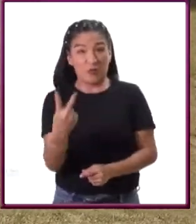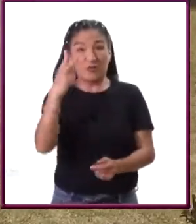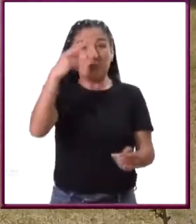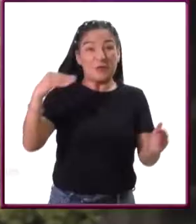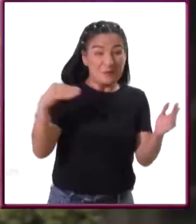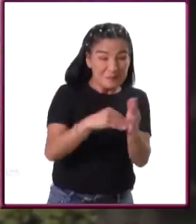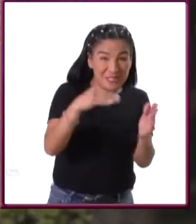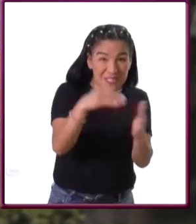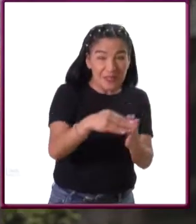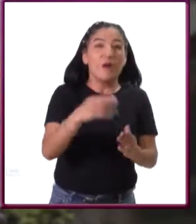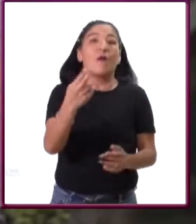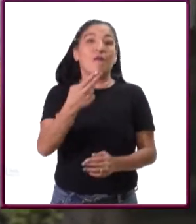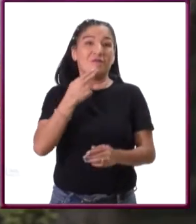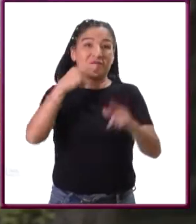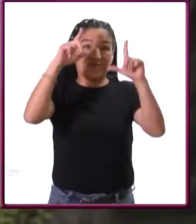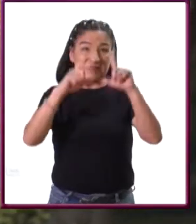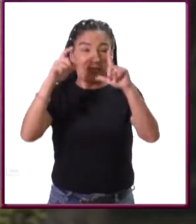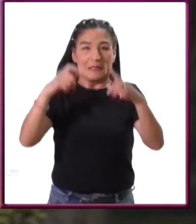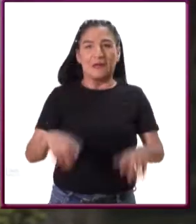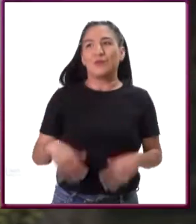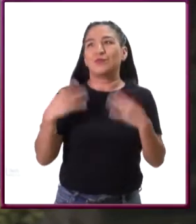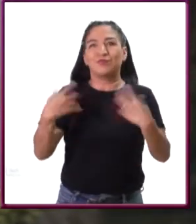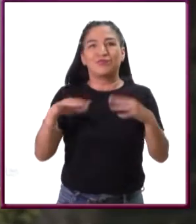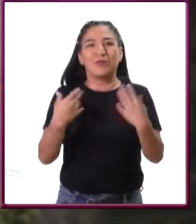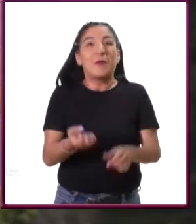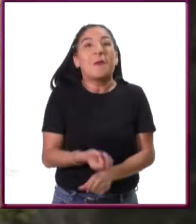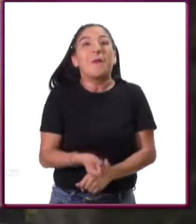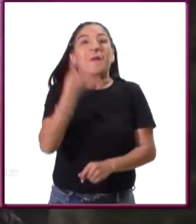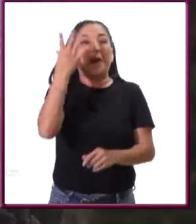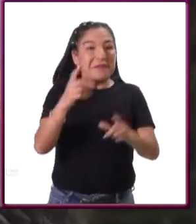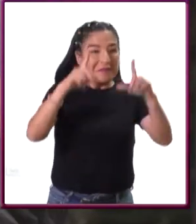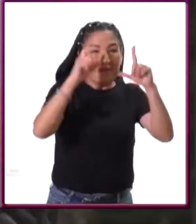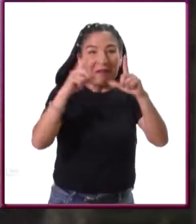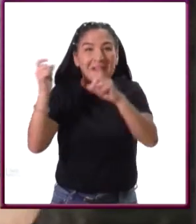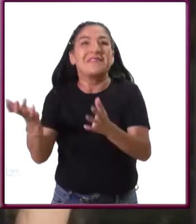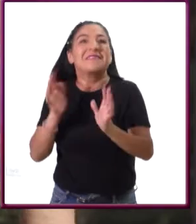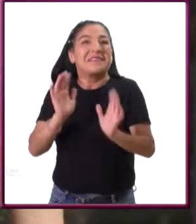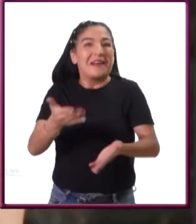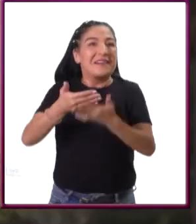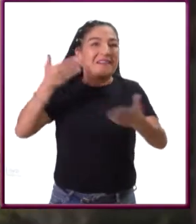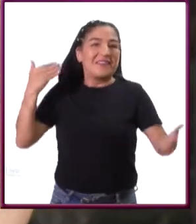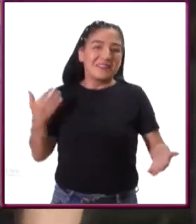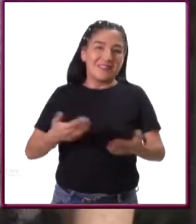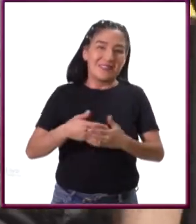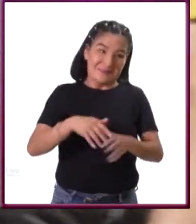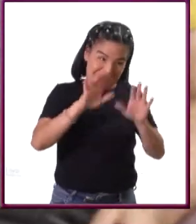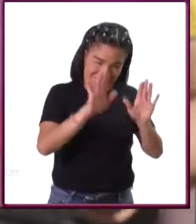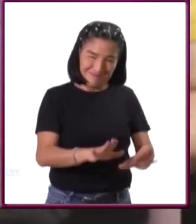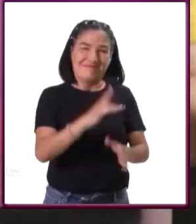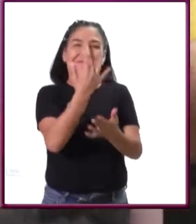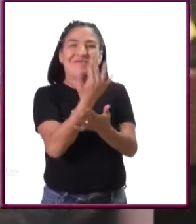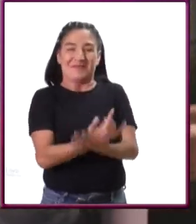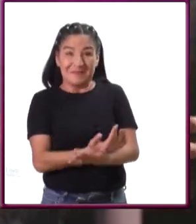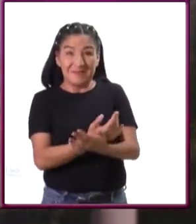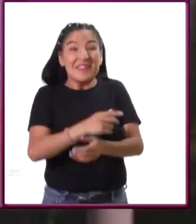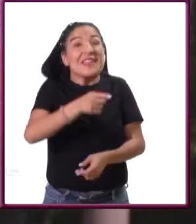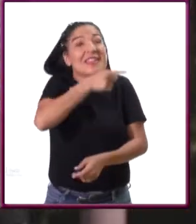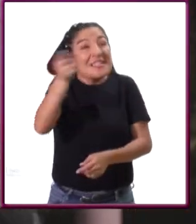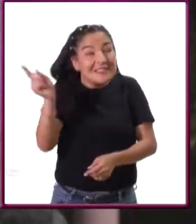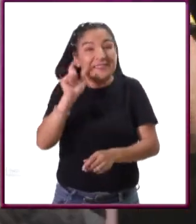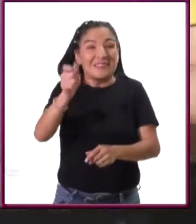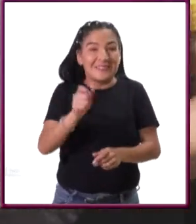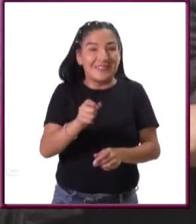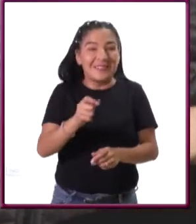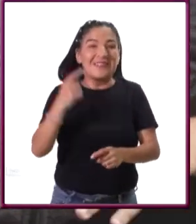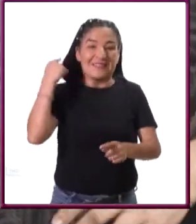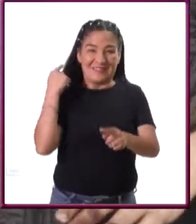uso. Para saber cuántas fotos habrán tomado. Agárrate, ¿eh? Se calcula que desde Daguerre inventó